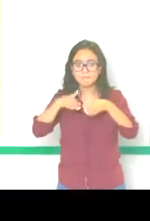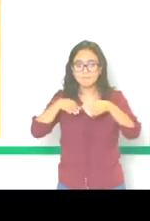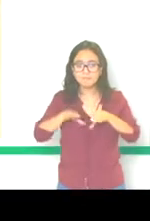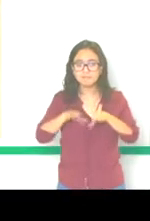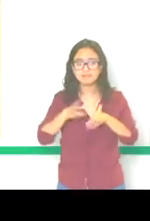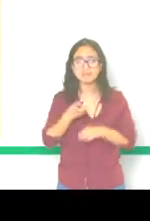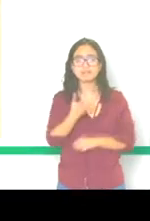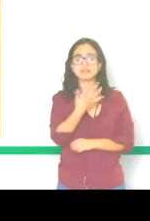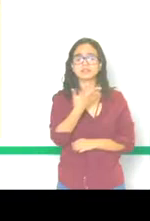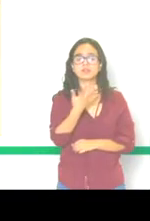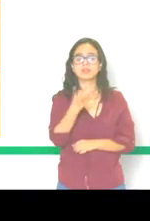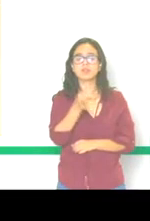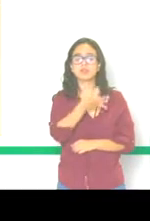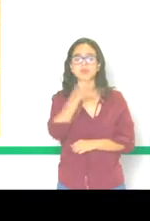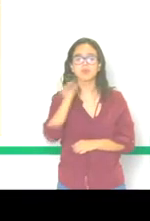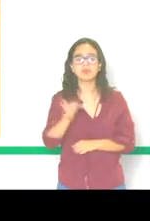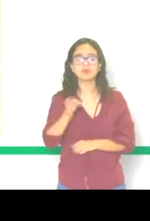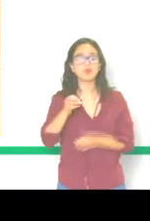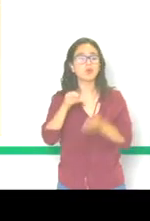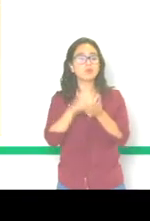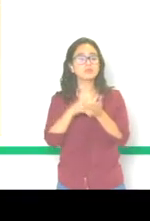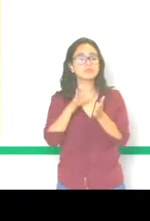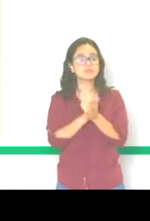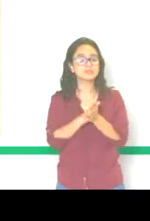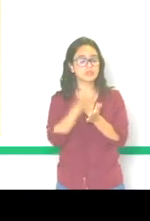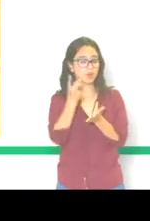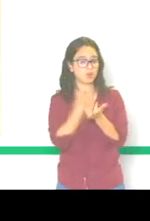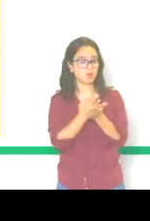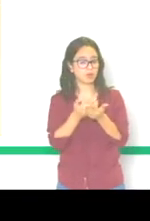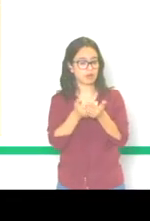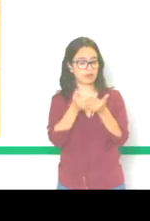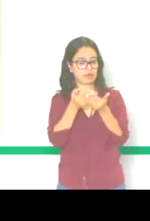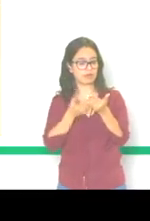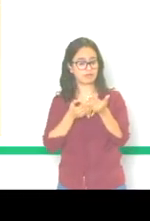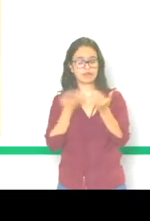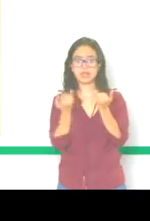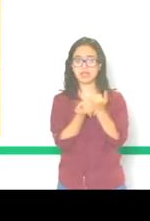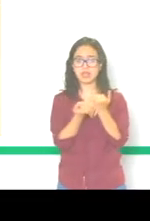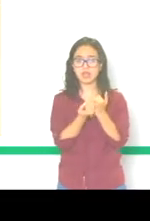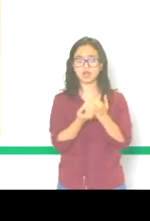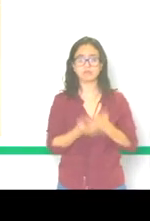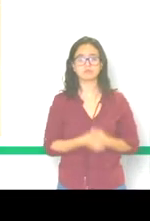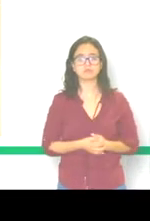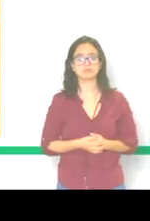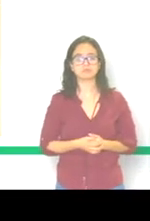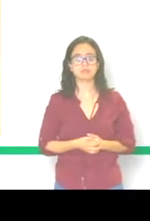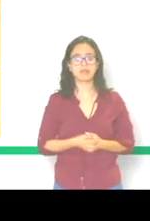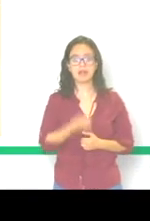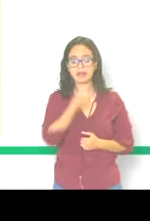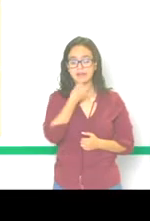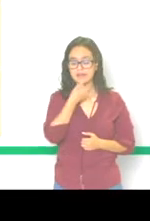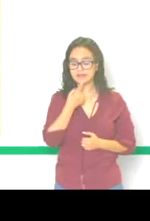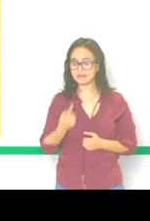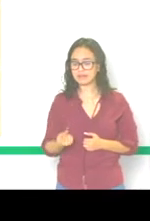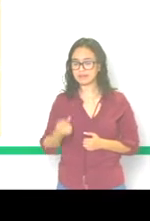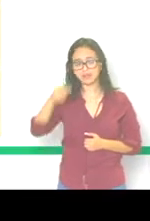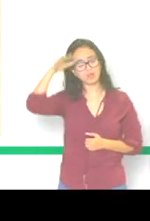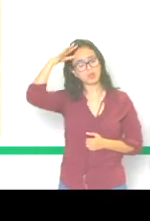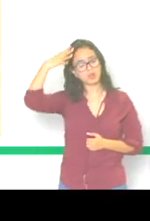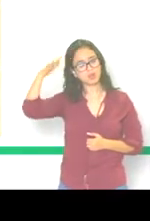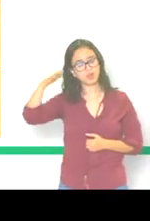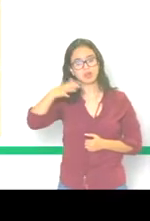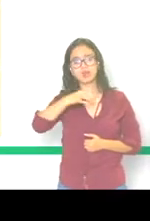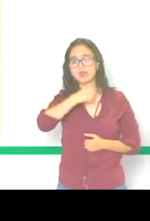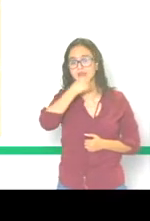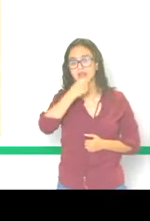su aforo al 50%, solo con citas, y también se restringe el acceso a niños y adultos mayores